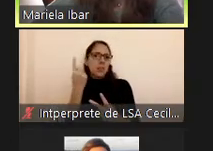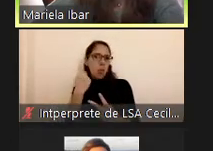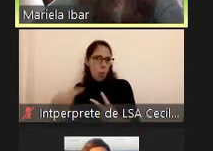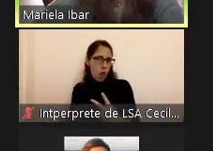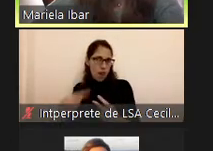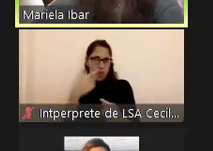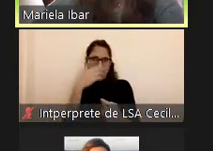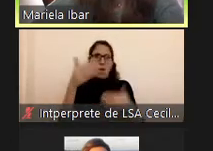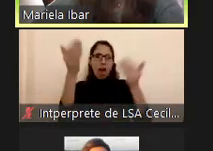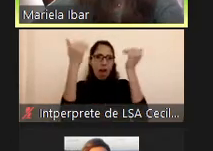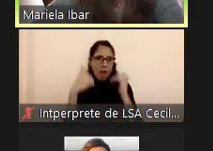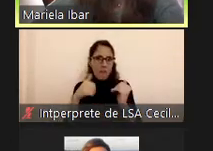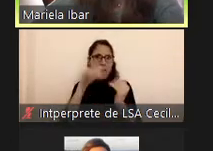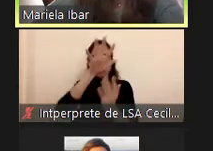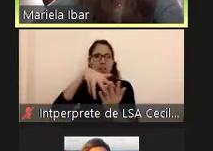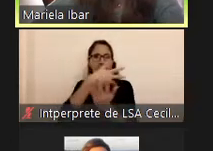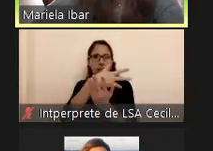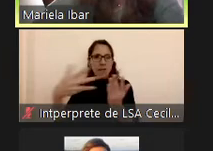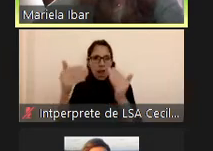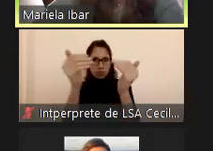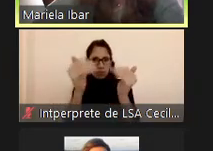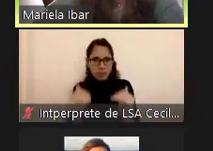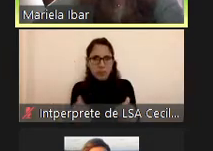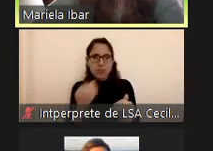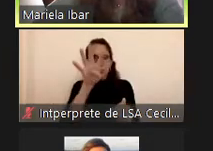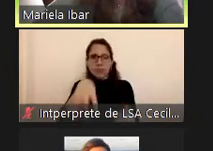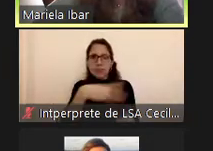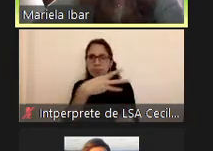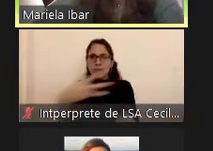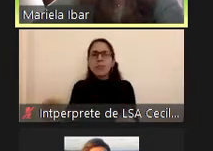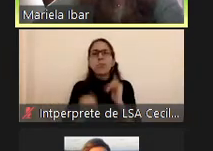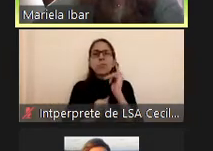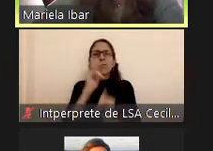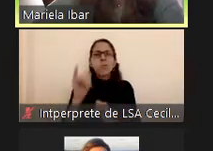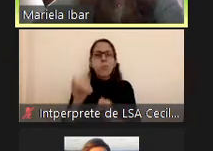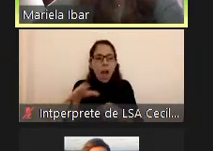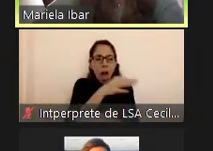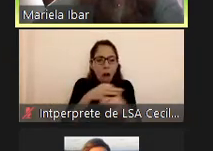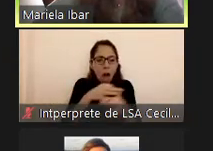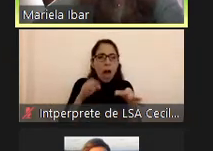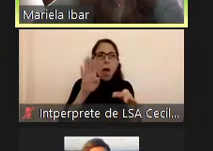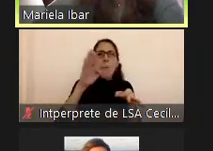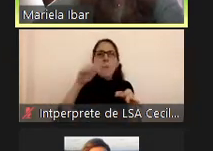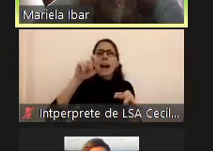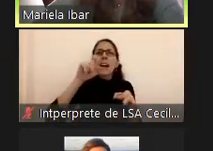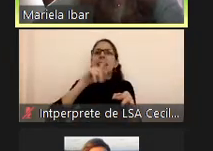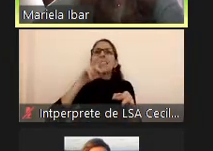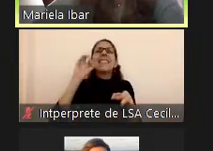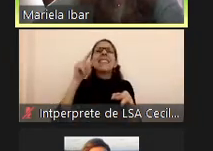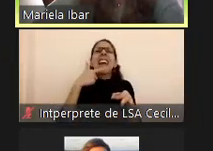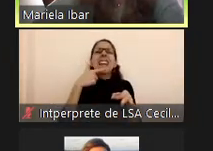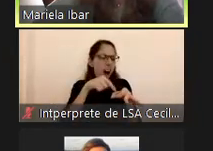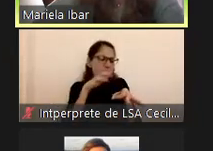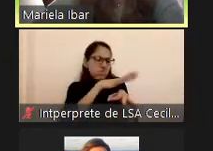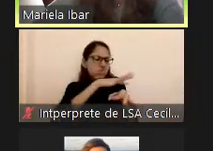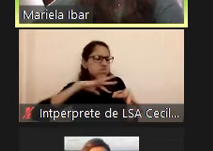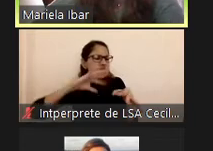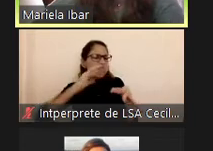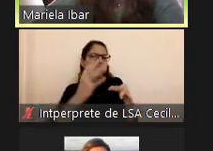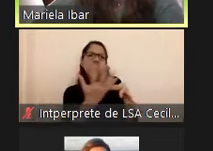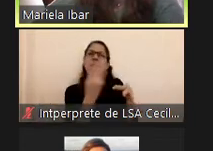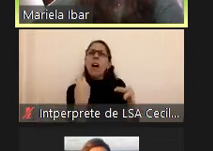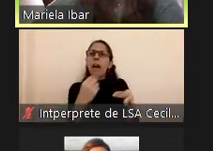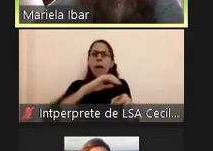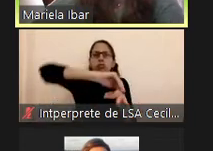las estructuras, partes de la bacteria, ¿sí? Estructuras externas en este caso, como la cápsula,